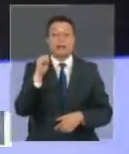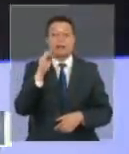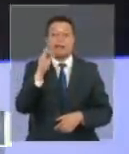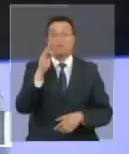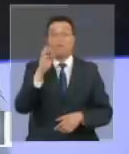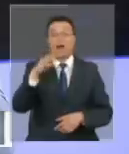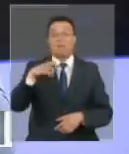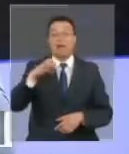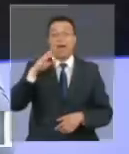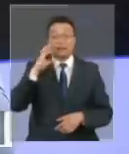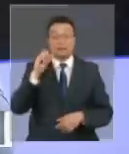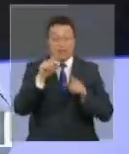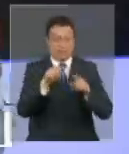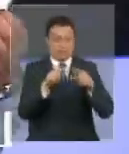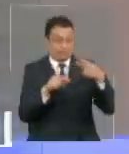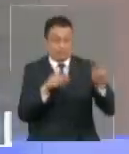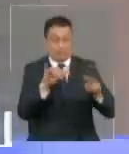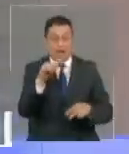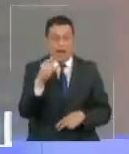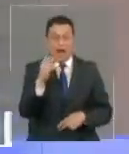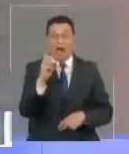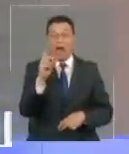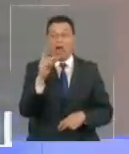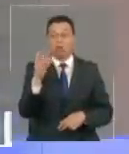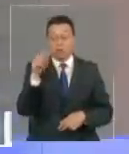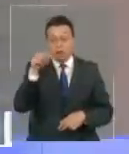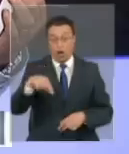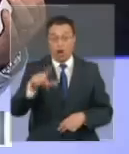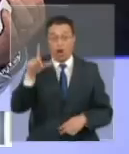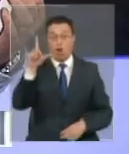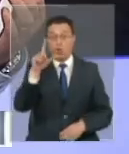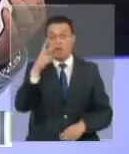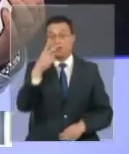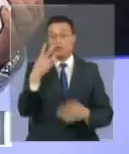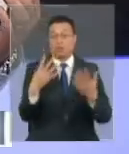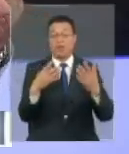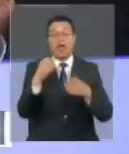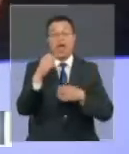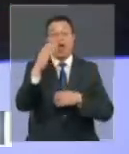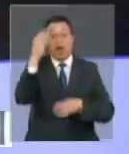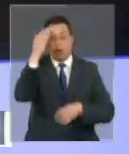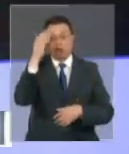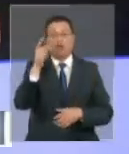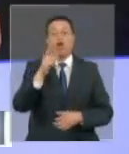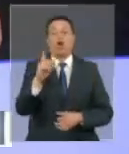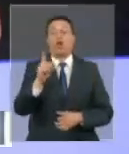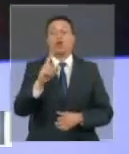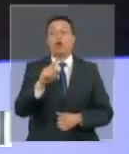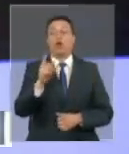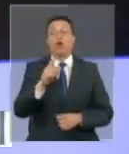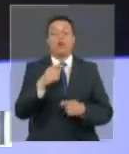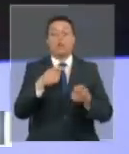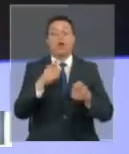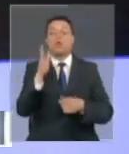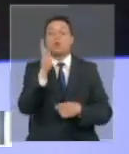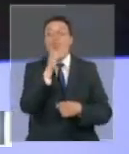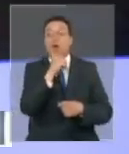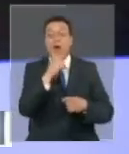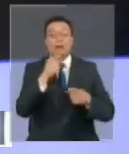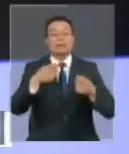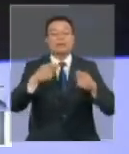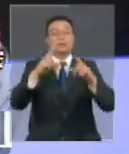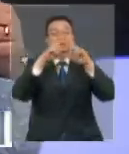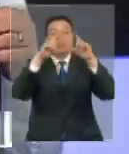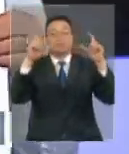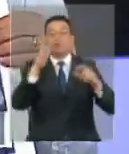la farmacia populista de Jadue. Hoy lunes 29 de agosto no se atenderá por falta de stock.